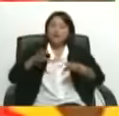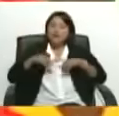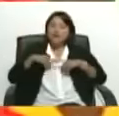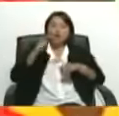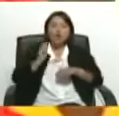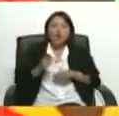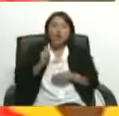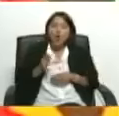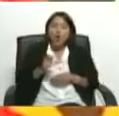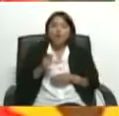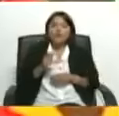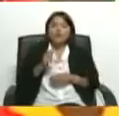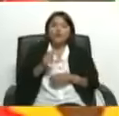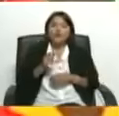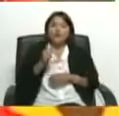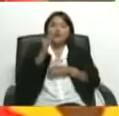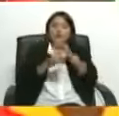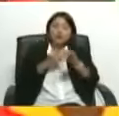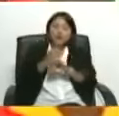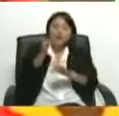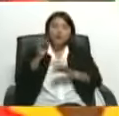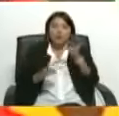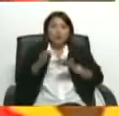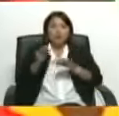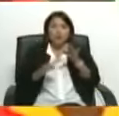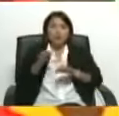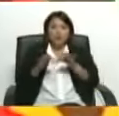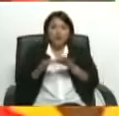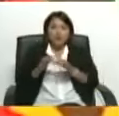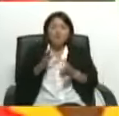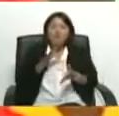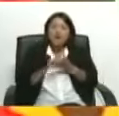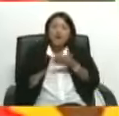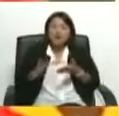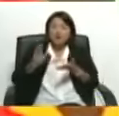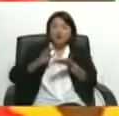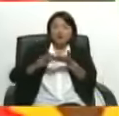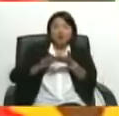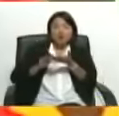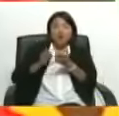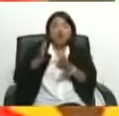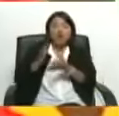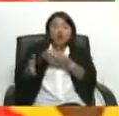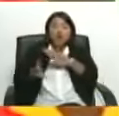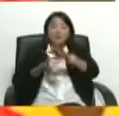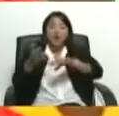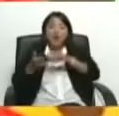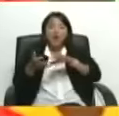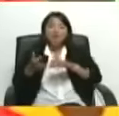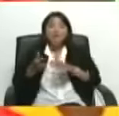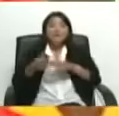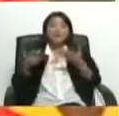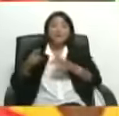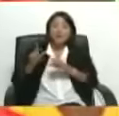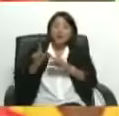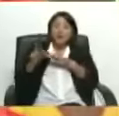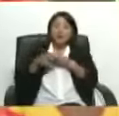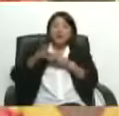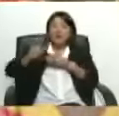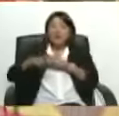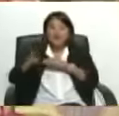Corte Internacional de Justicia para resolver la controversia territorial sobre la Guayana